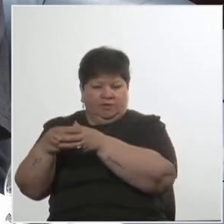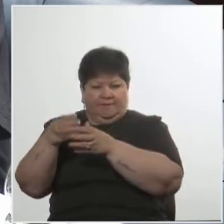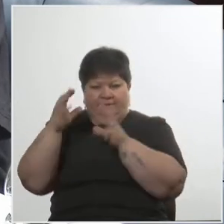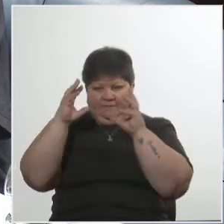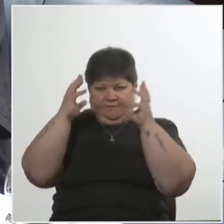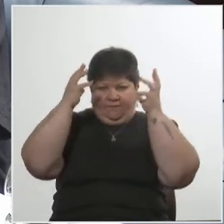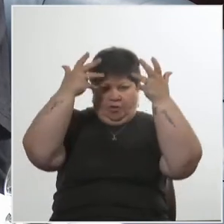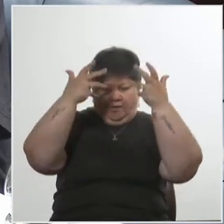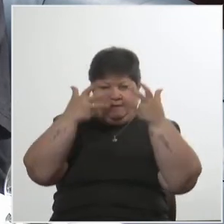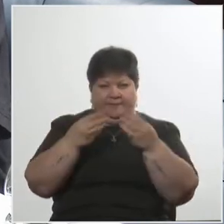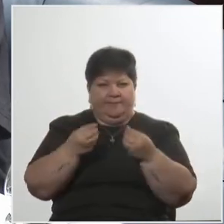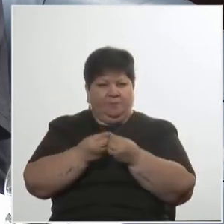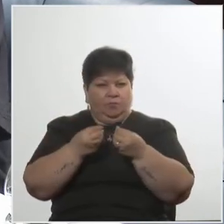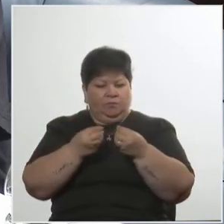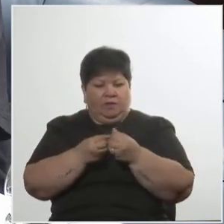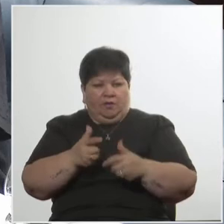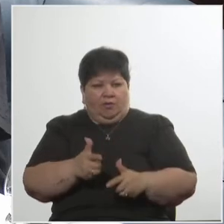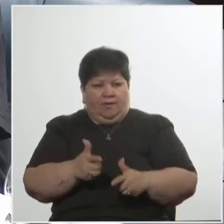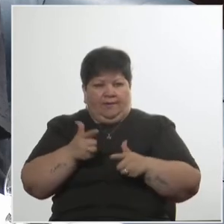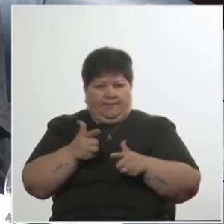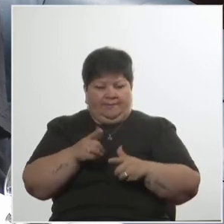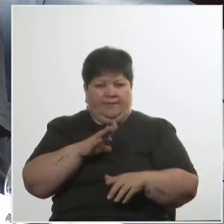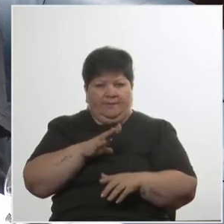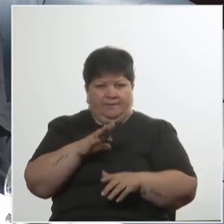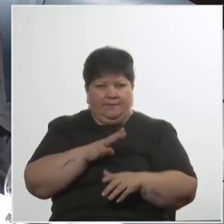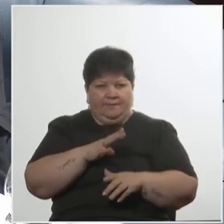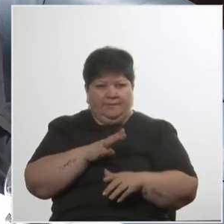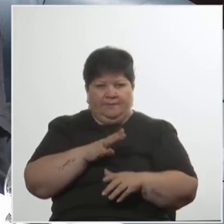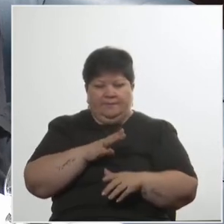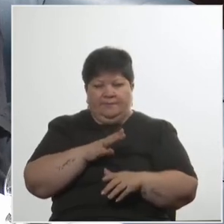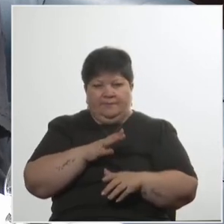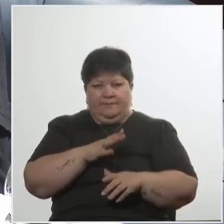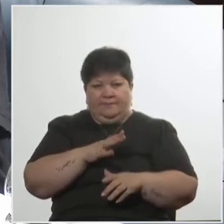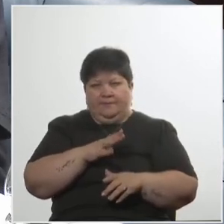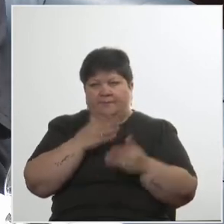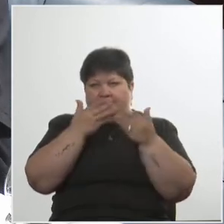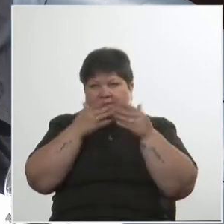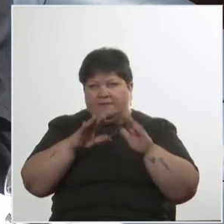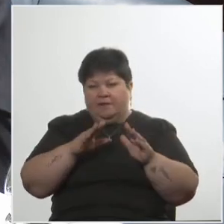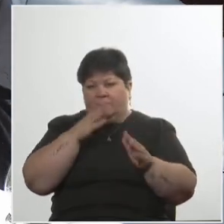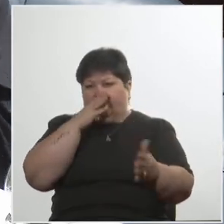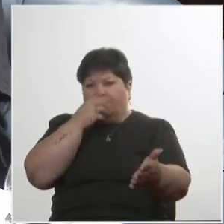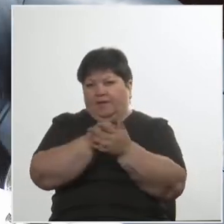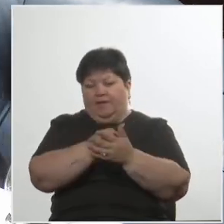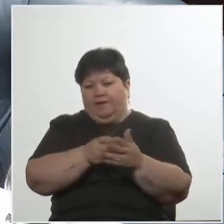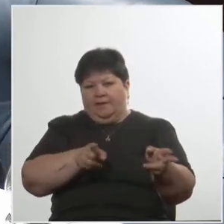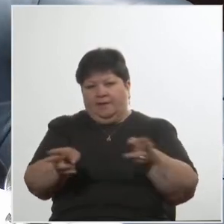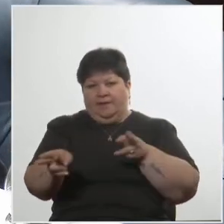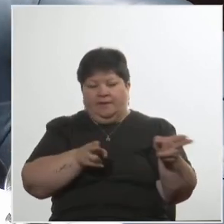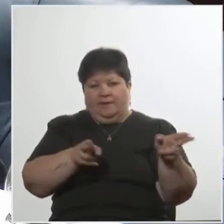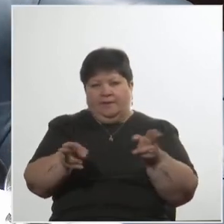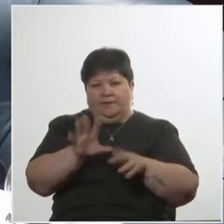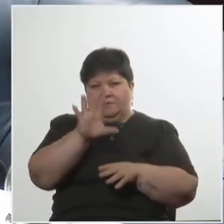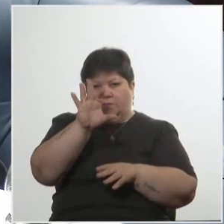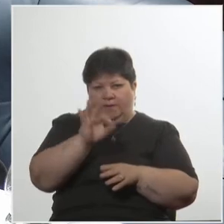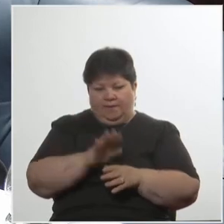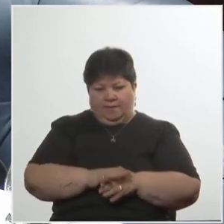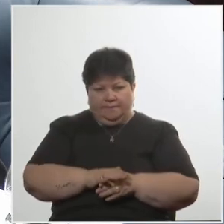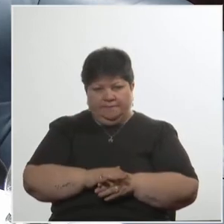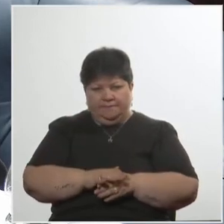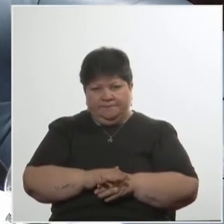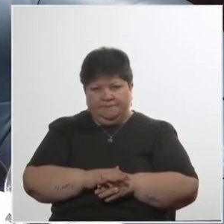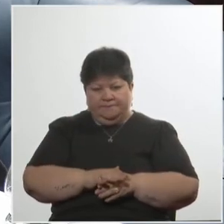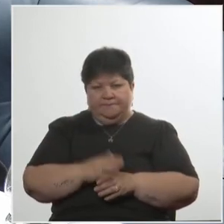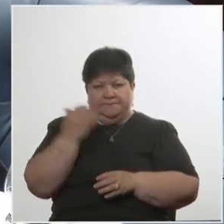muchas de ellas armadas que se fundaron A fines de la década del 50 y cometieron actos define la década del cincuenta